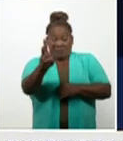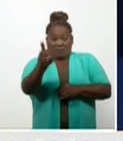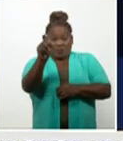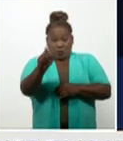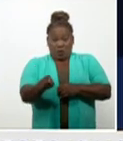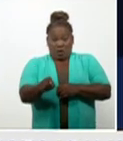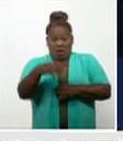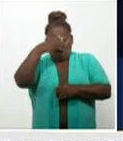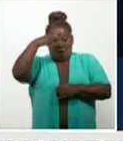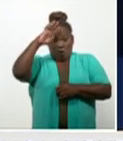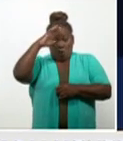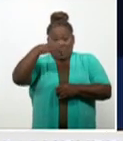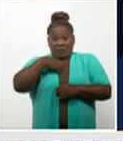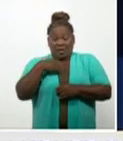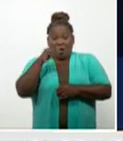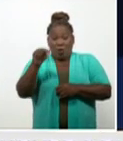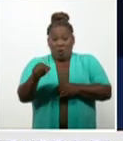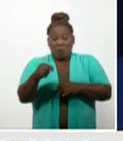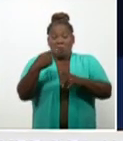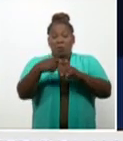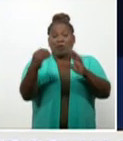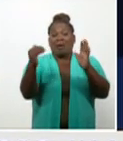una tasa de letalidad del